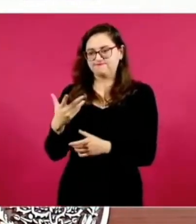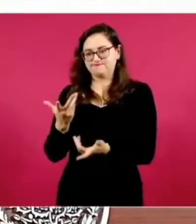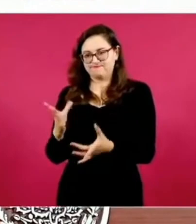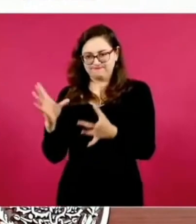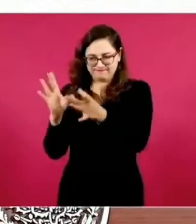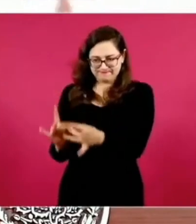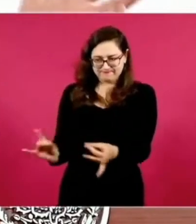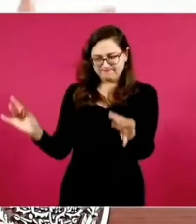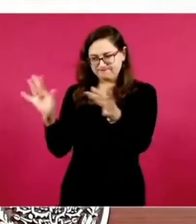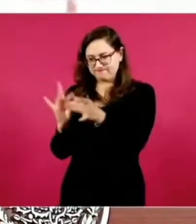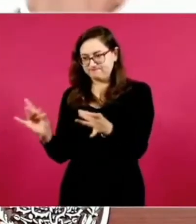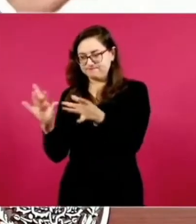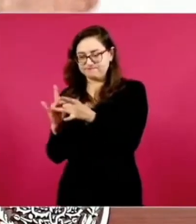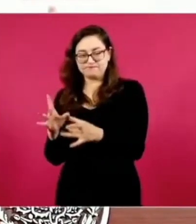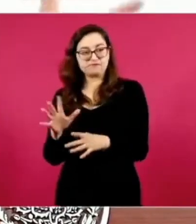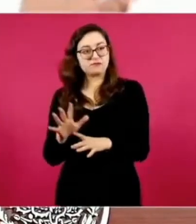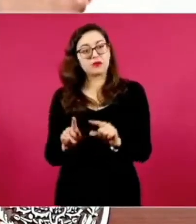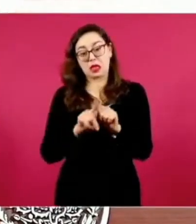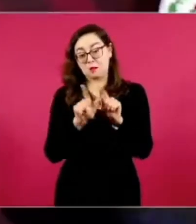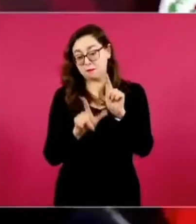con el impulso de todo el pueblo,